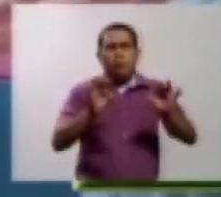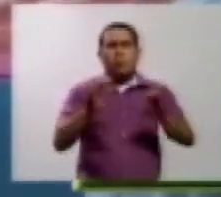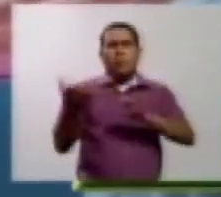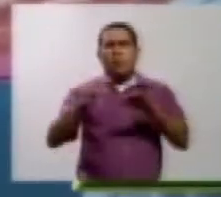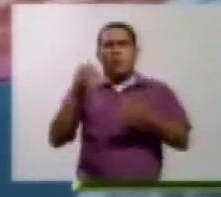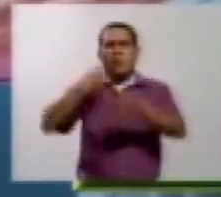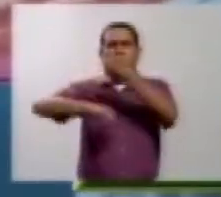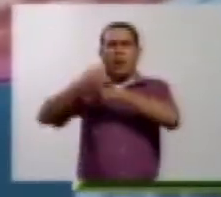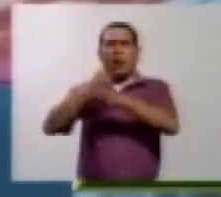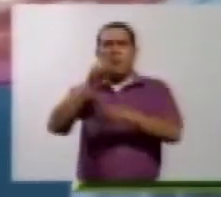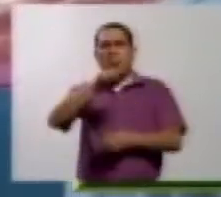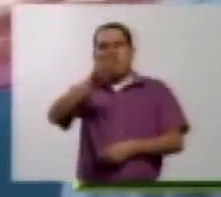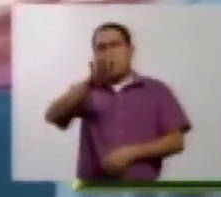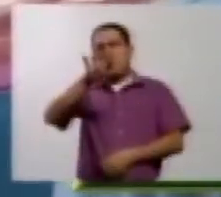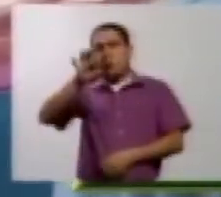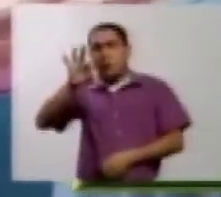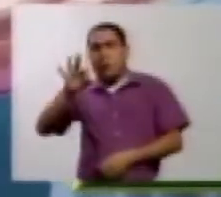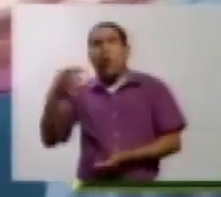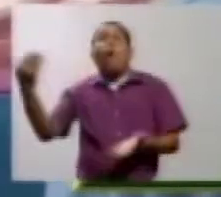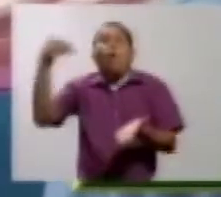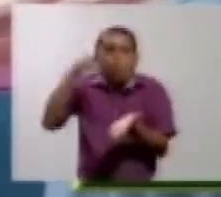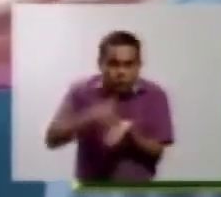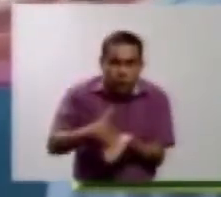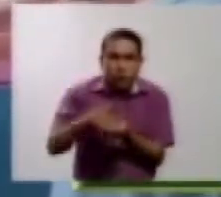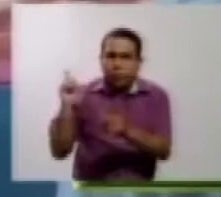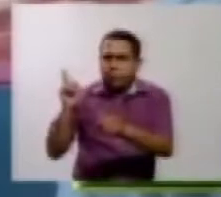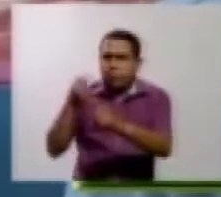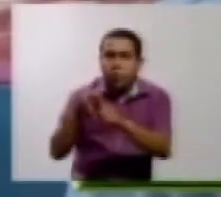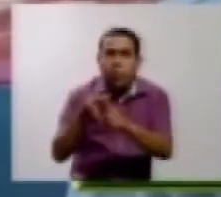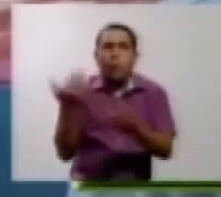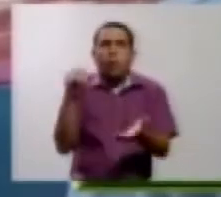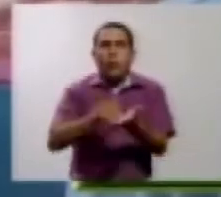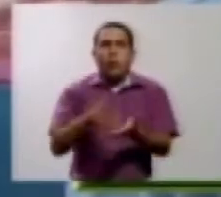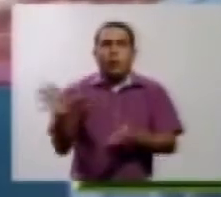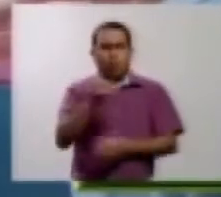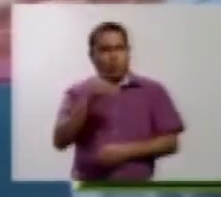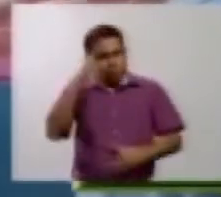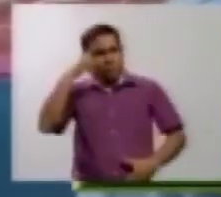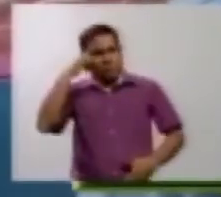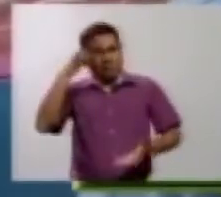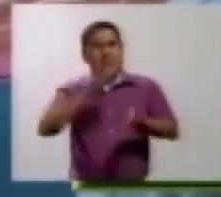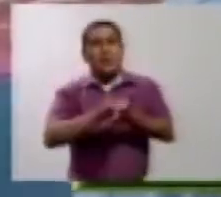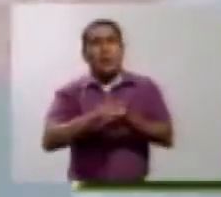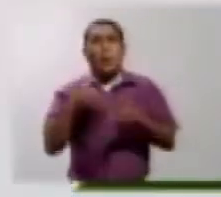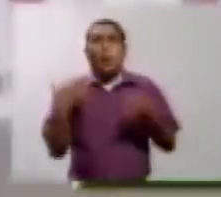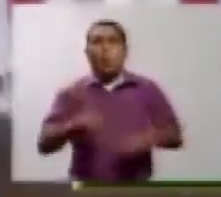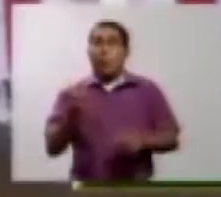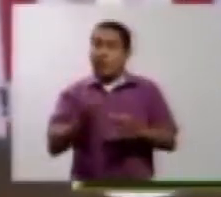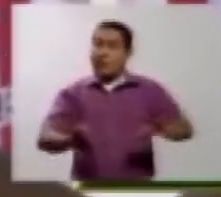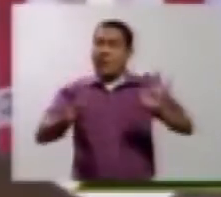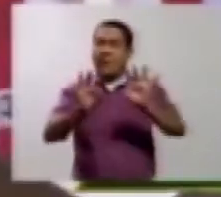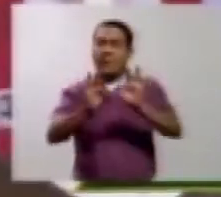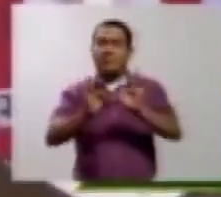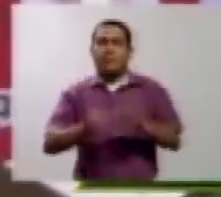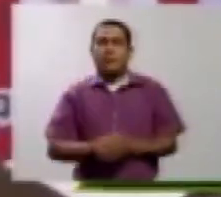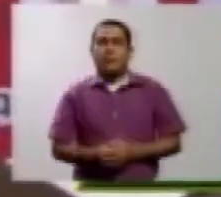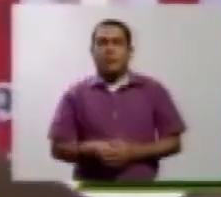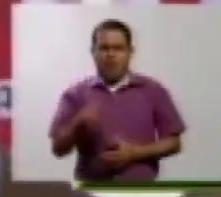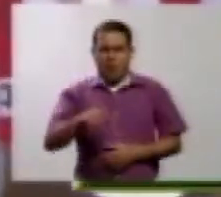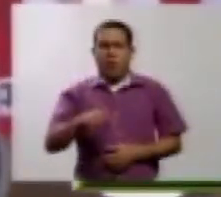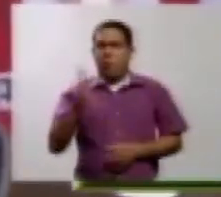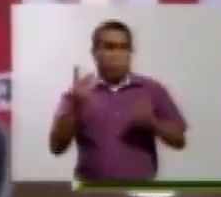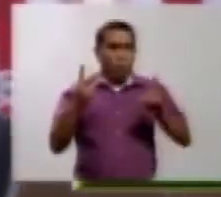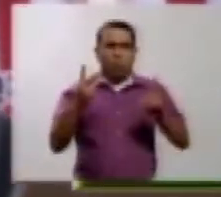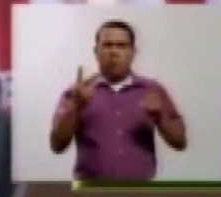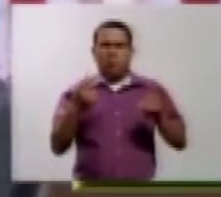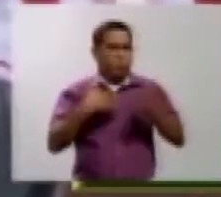93 hasta esta época, pues ha vuelto nuevamente la afición en creer en el equipo. Y eso es lo más importante. Vamos a remontar al Flamengo aquí en